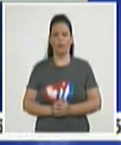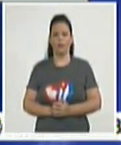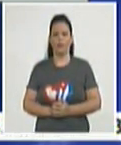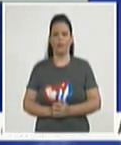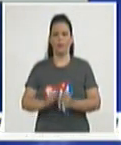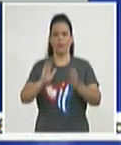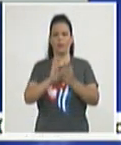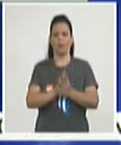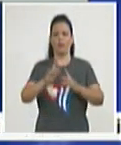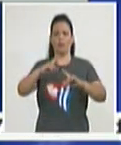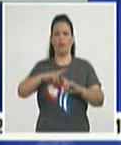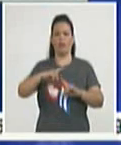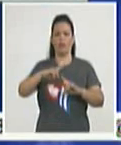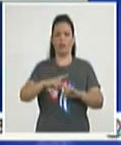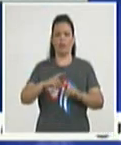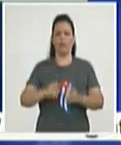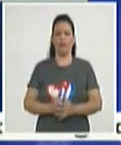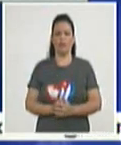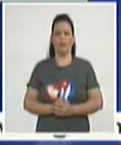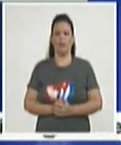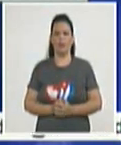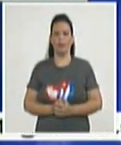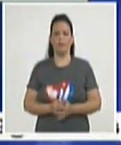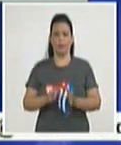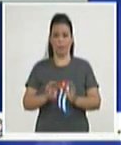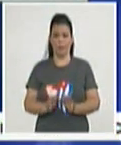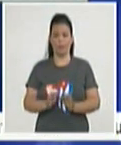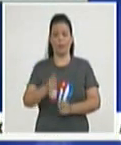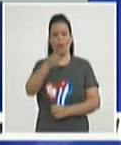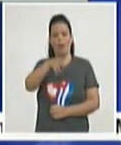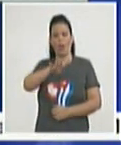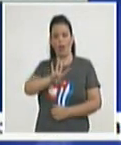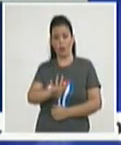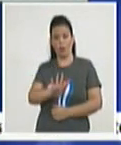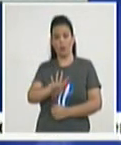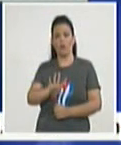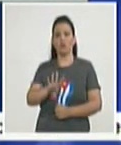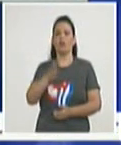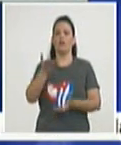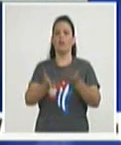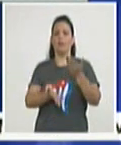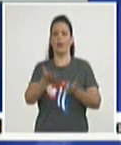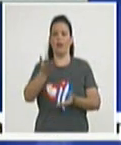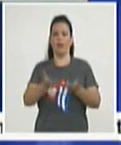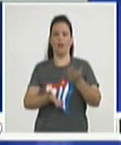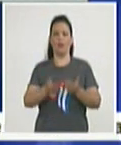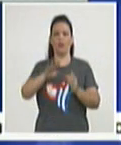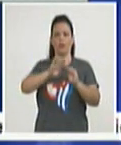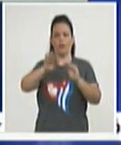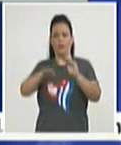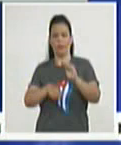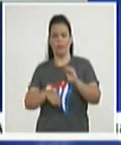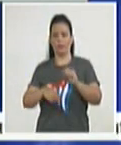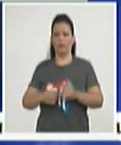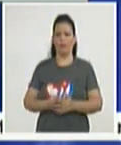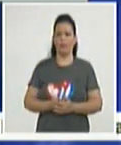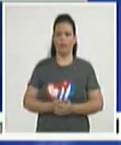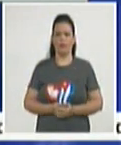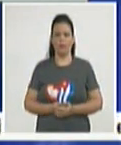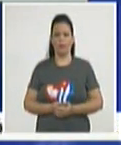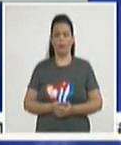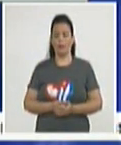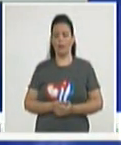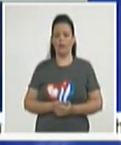Matanzas, hoy con solo 50 casos autóctonos, 14 casos menos en relación con la jornada de ayer y con